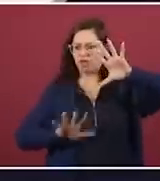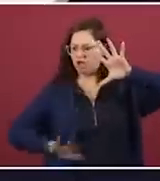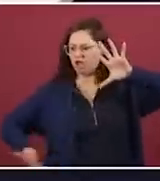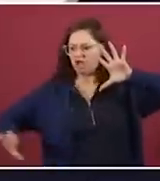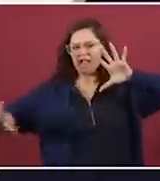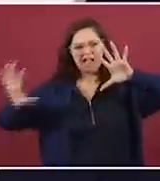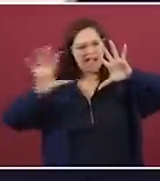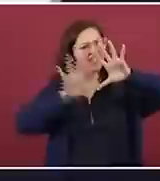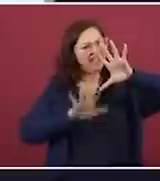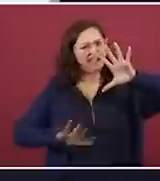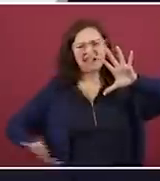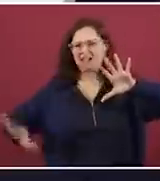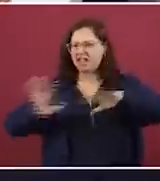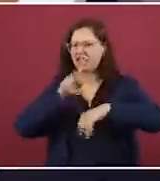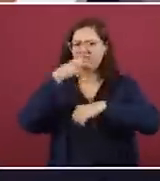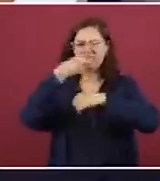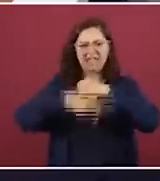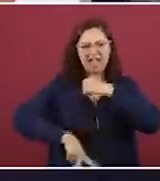hay